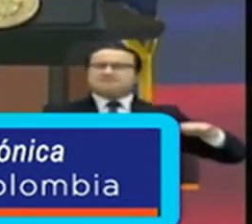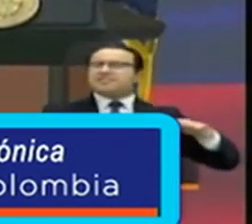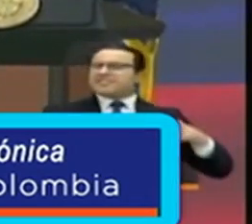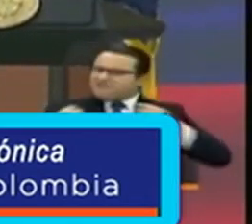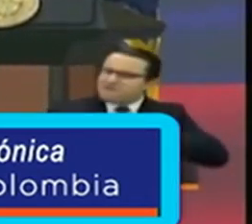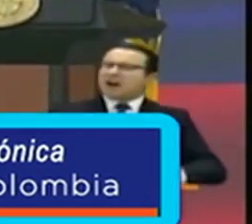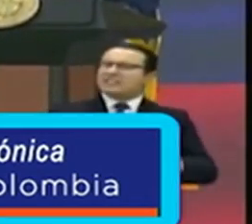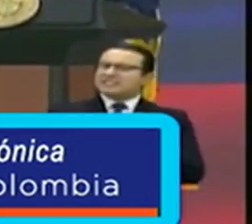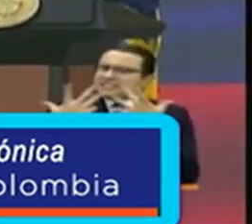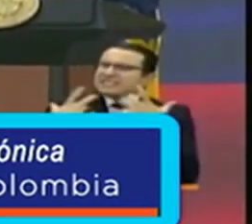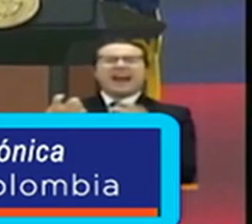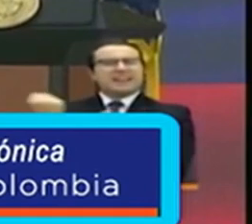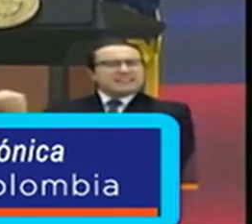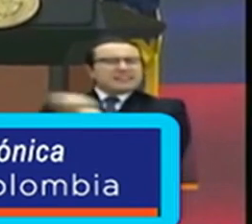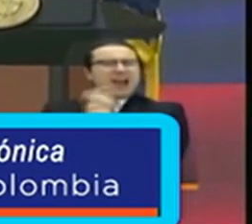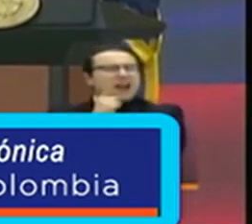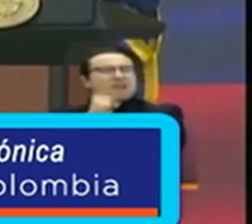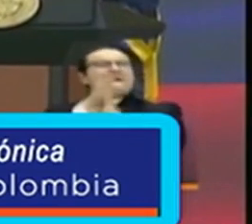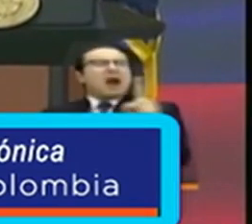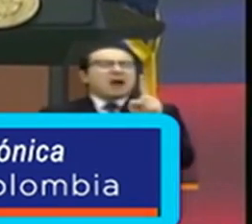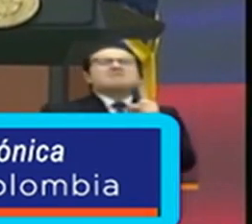los poderes